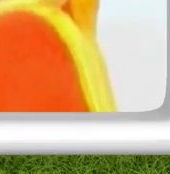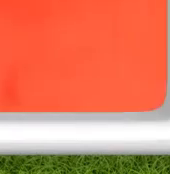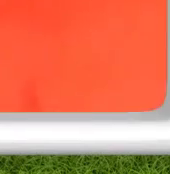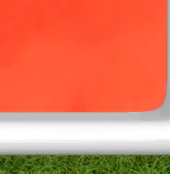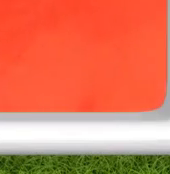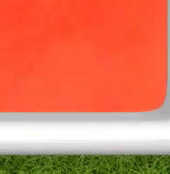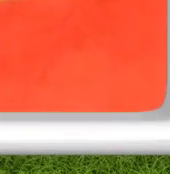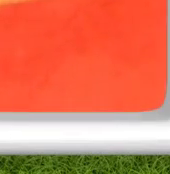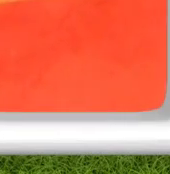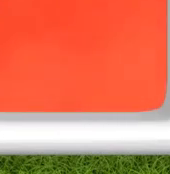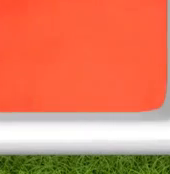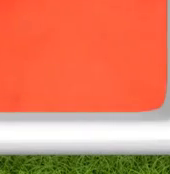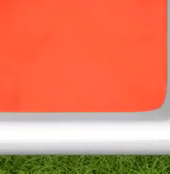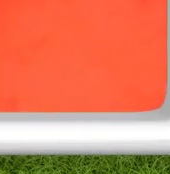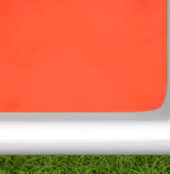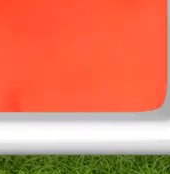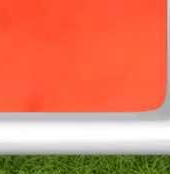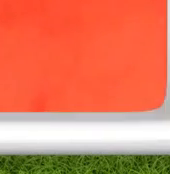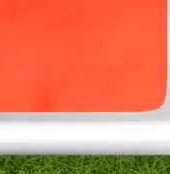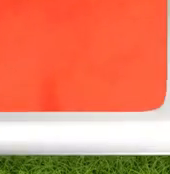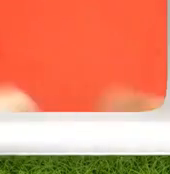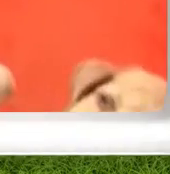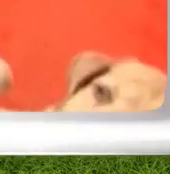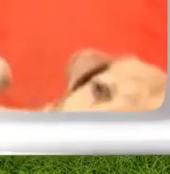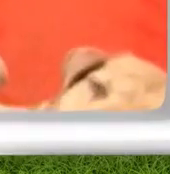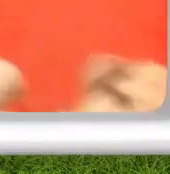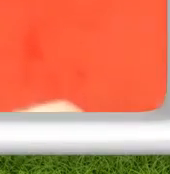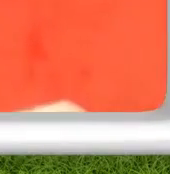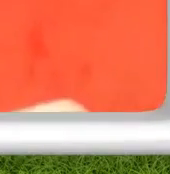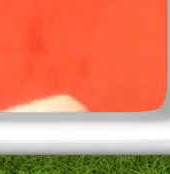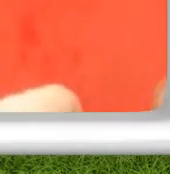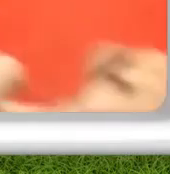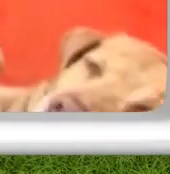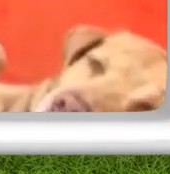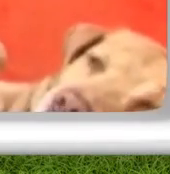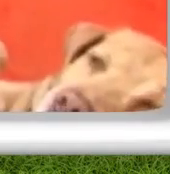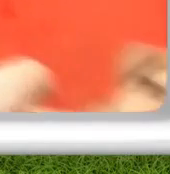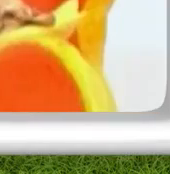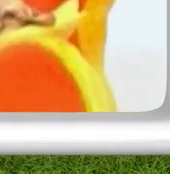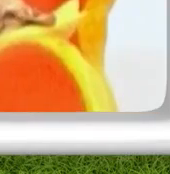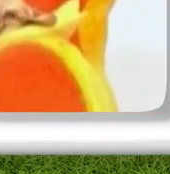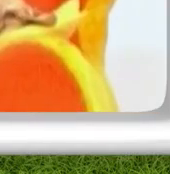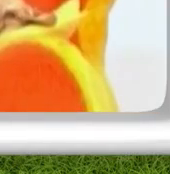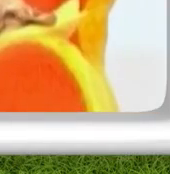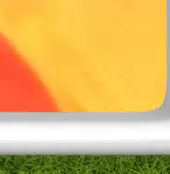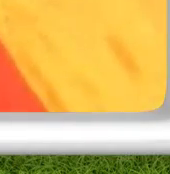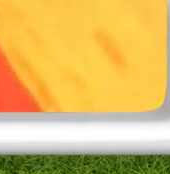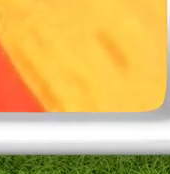perro. Había que tener cuidado que no se despierte de la anestesia porque si no nos puede morder a todos, doctor. Entonces,